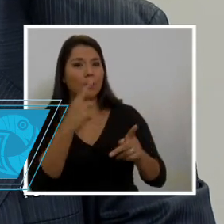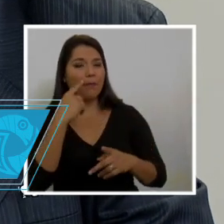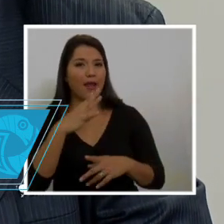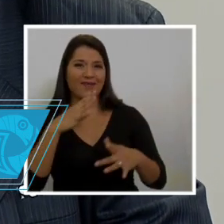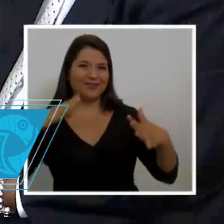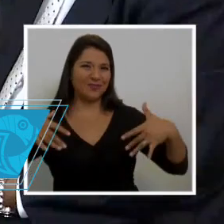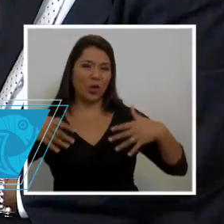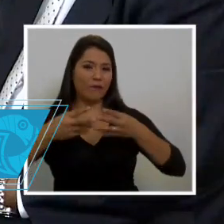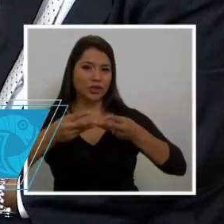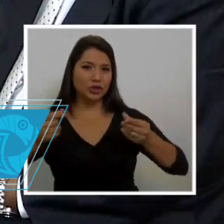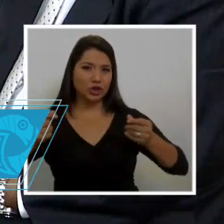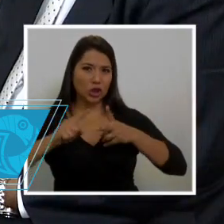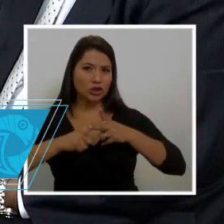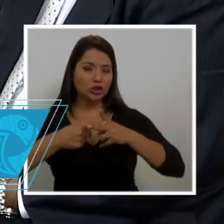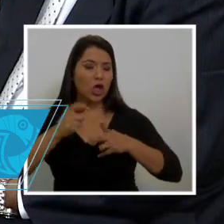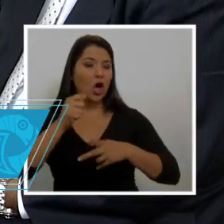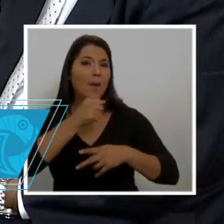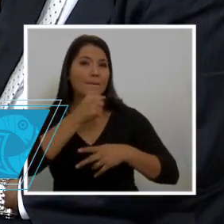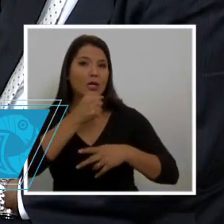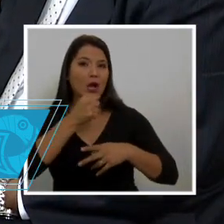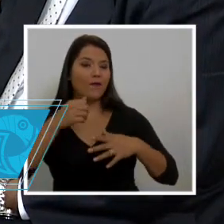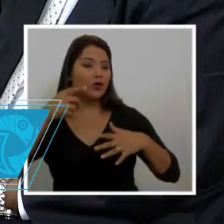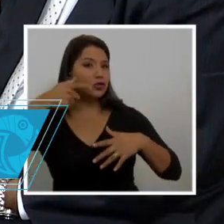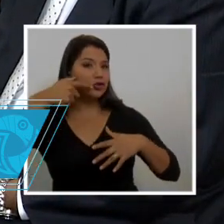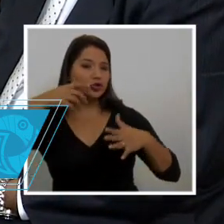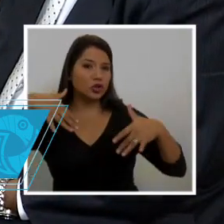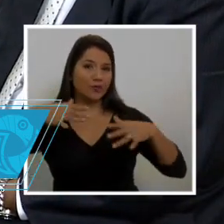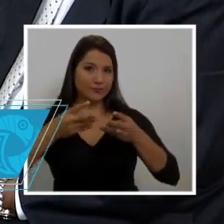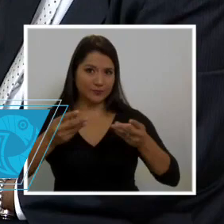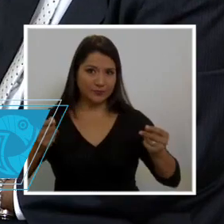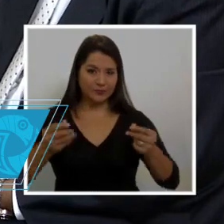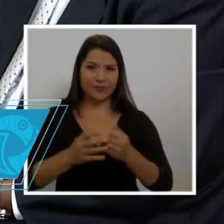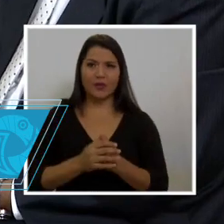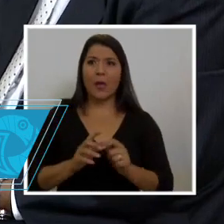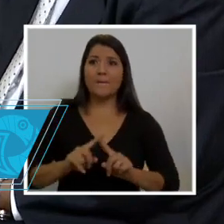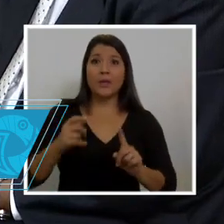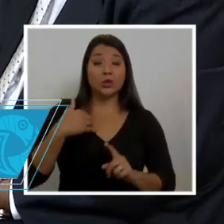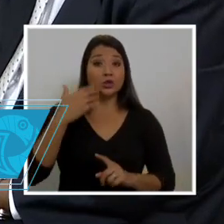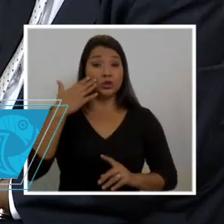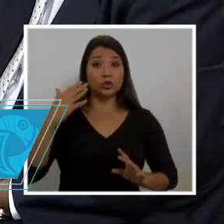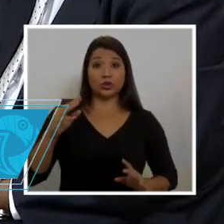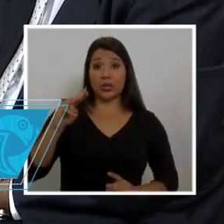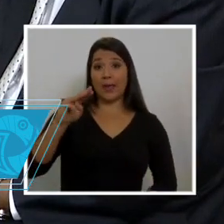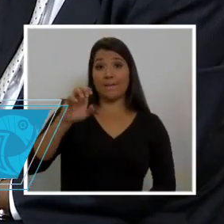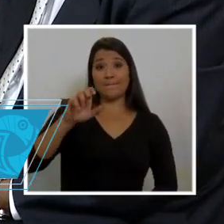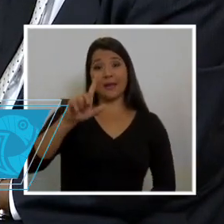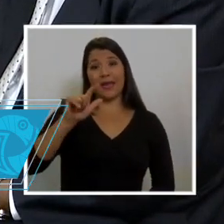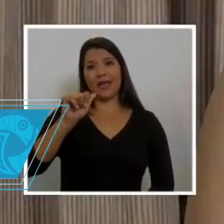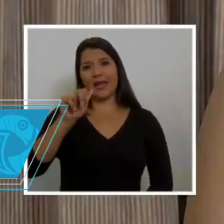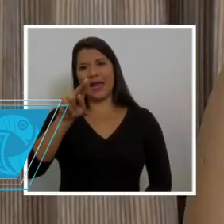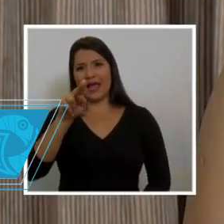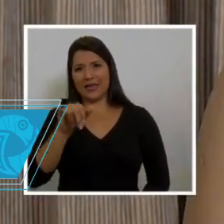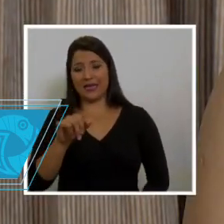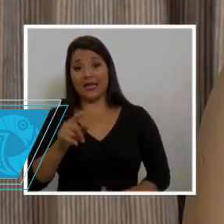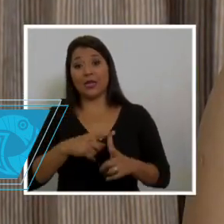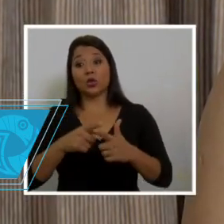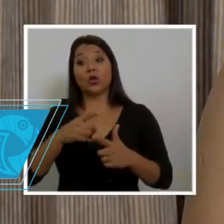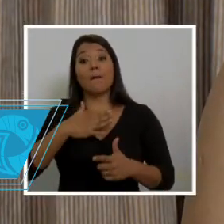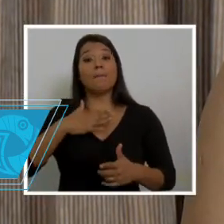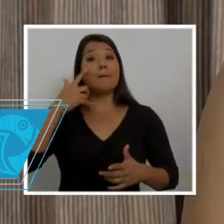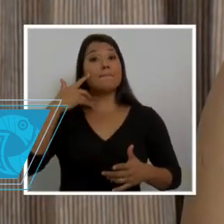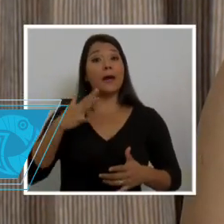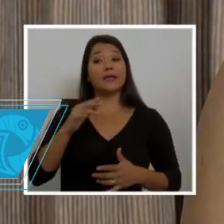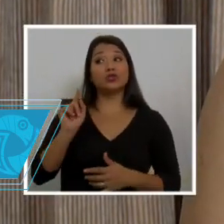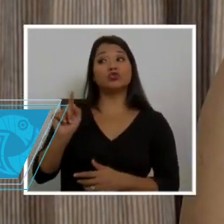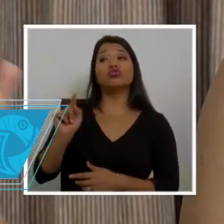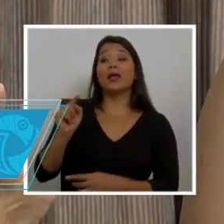que amplíe este tema. Pero no sé, Melanie, pero a mí entonces me parece que lo que ustedes están diciendo